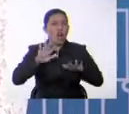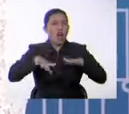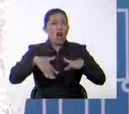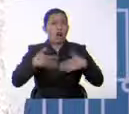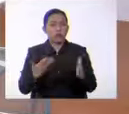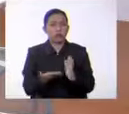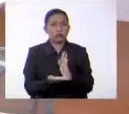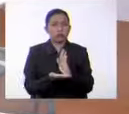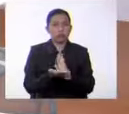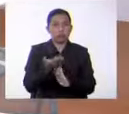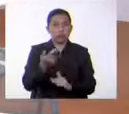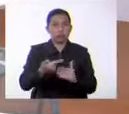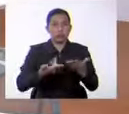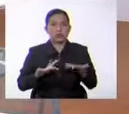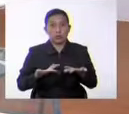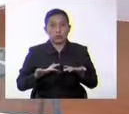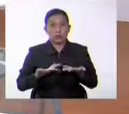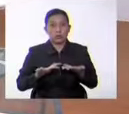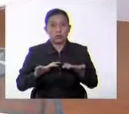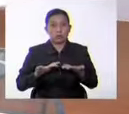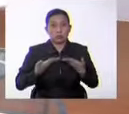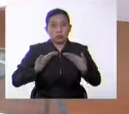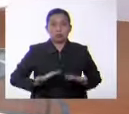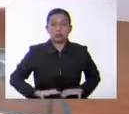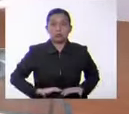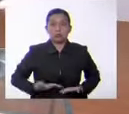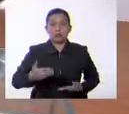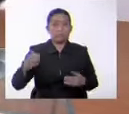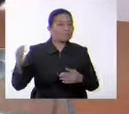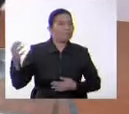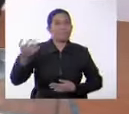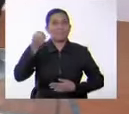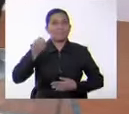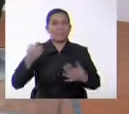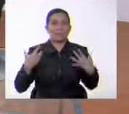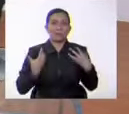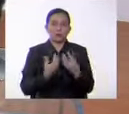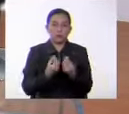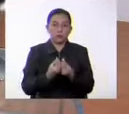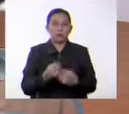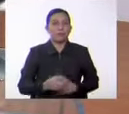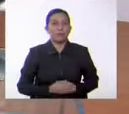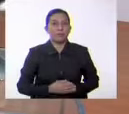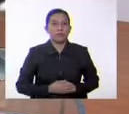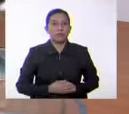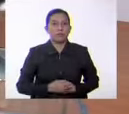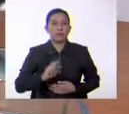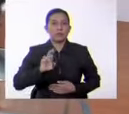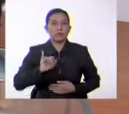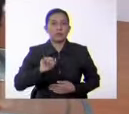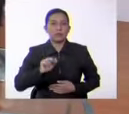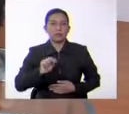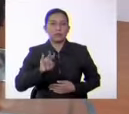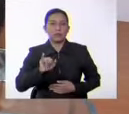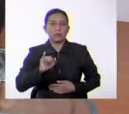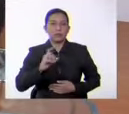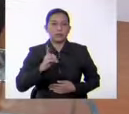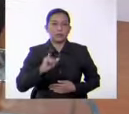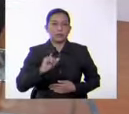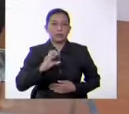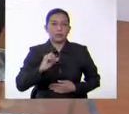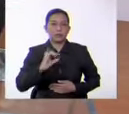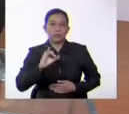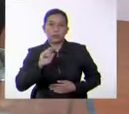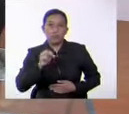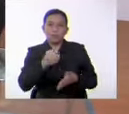como conquistas sociales y vamos a finalizar pues con algunos casos de la reivindicación de la lucha femenina por sus derechos.